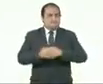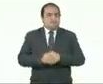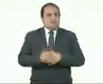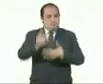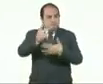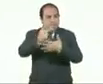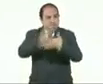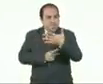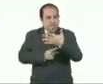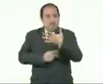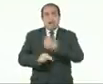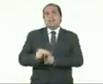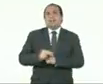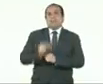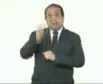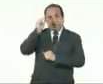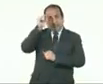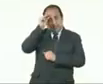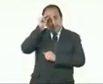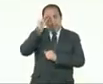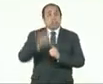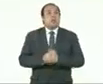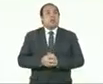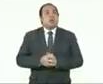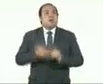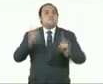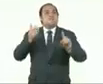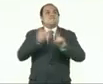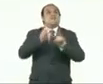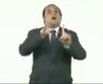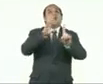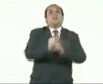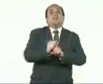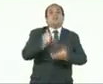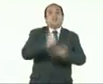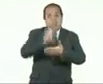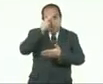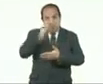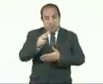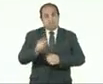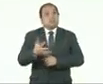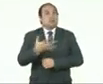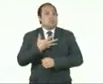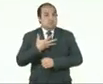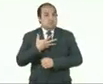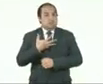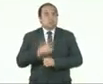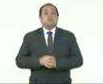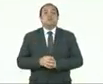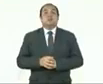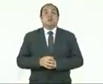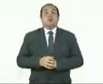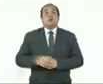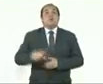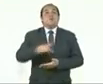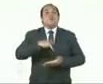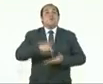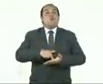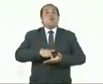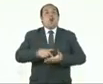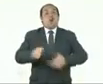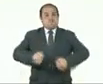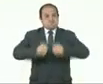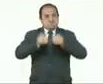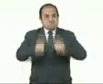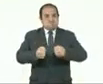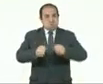metodología e inteligencia para lograr que la Ciudad de México sea la ciudad más segura de la